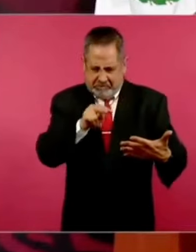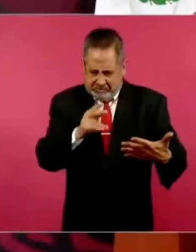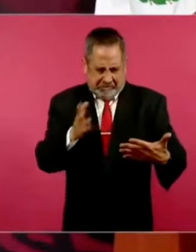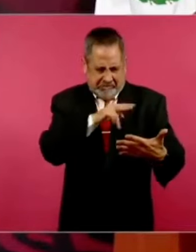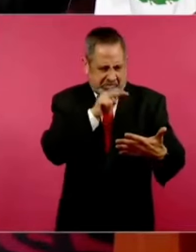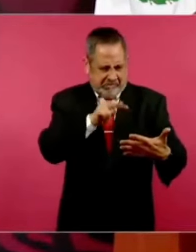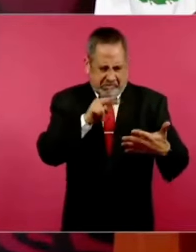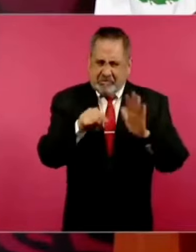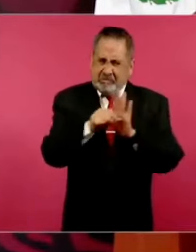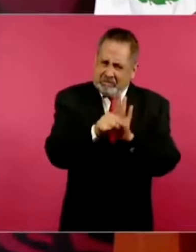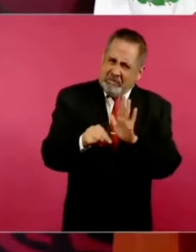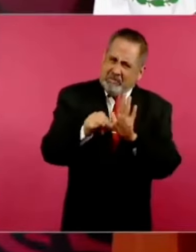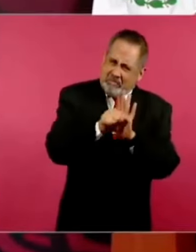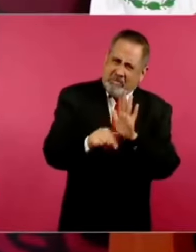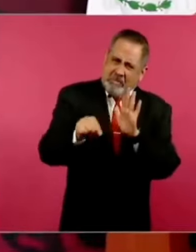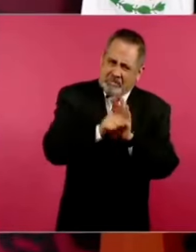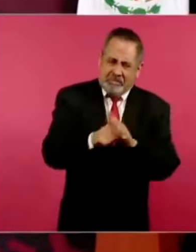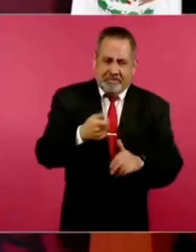porque